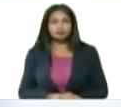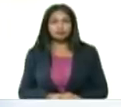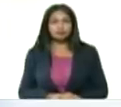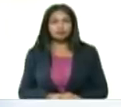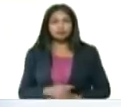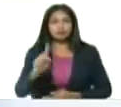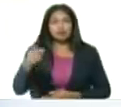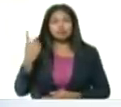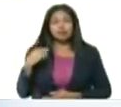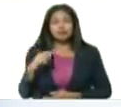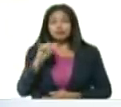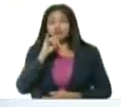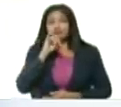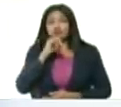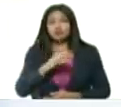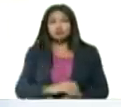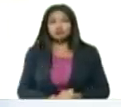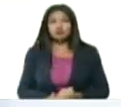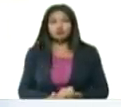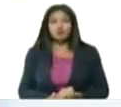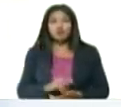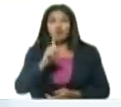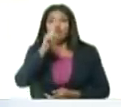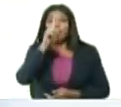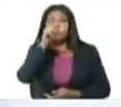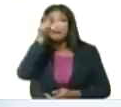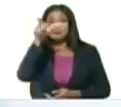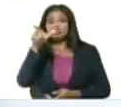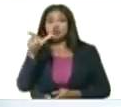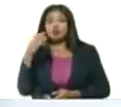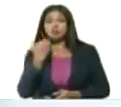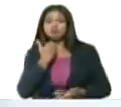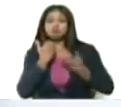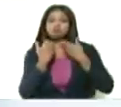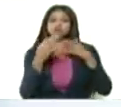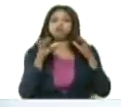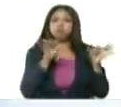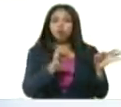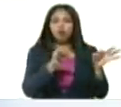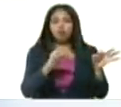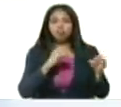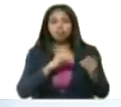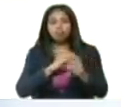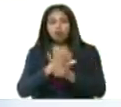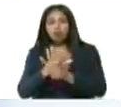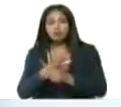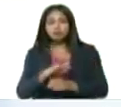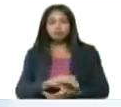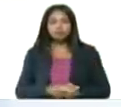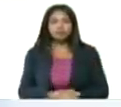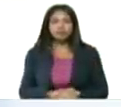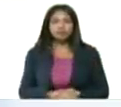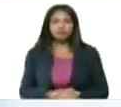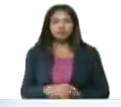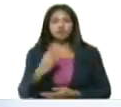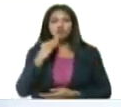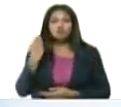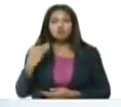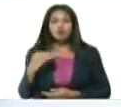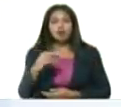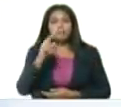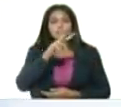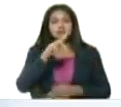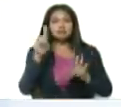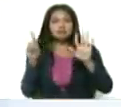También tenemos reportado un nuevo caso de COVID-19. Se trata de un joven de